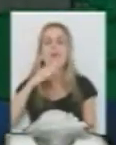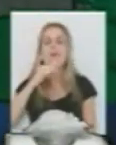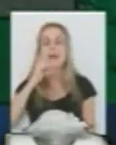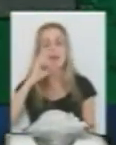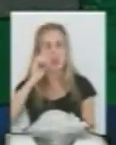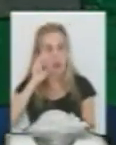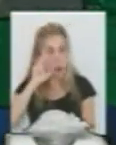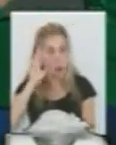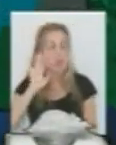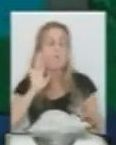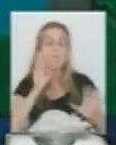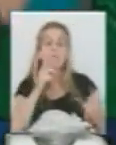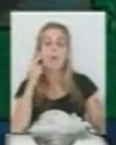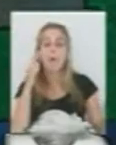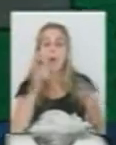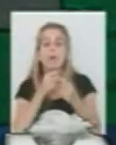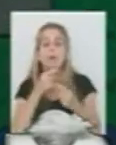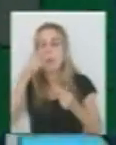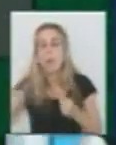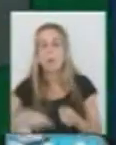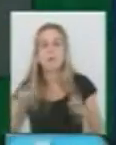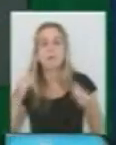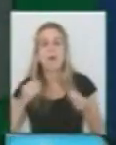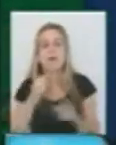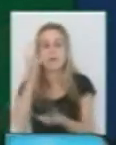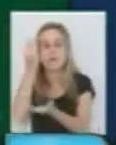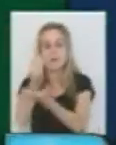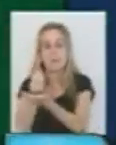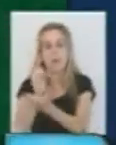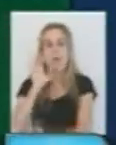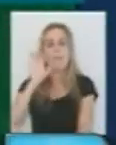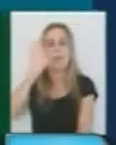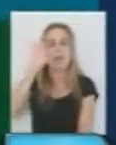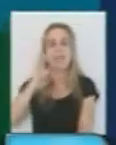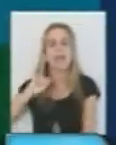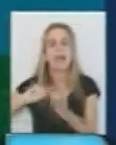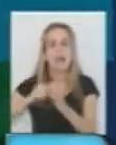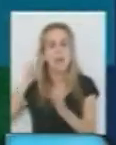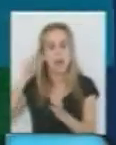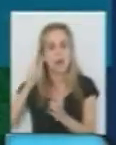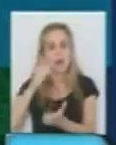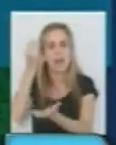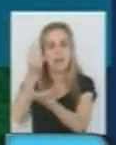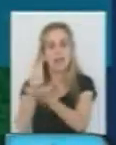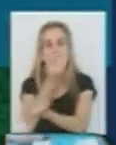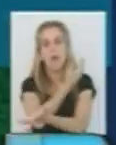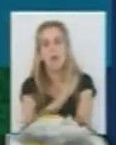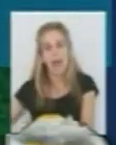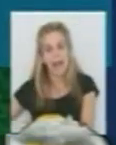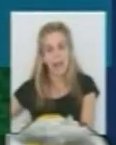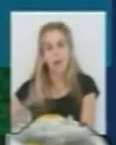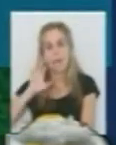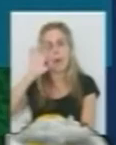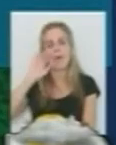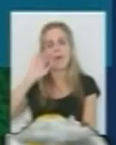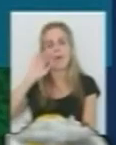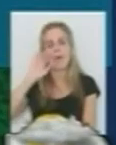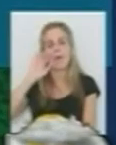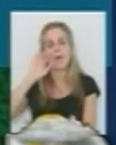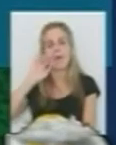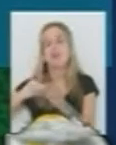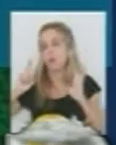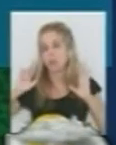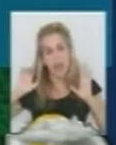quiere Martín, es este, ¿no? La provincia de Buenos Aires, ser gobernador de la provincia de Buenos Aires. O sea, él hace